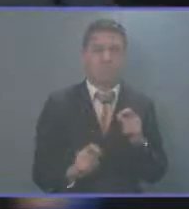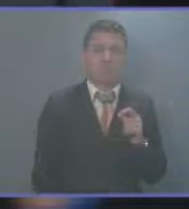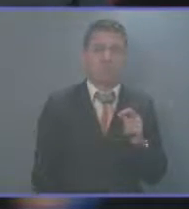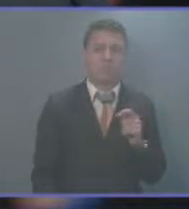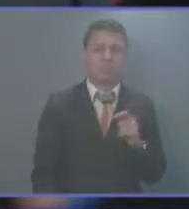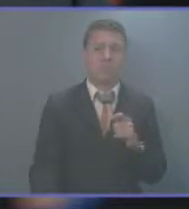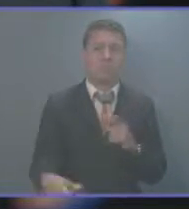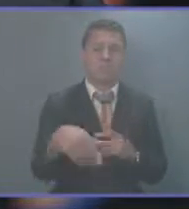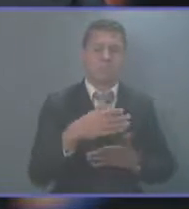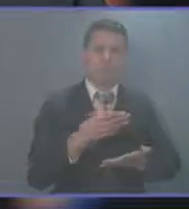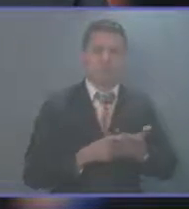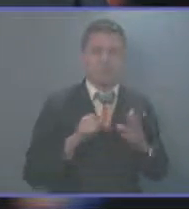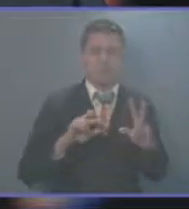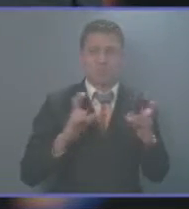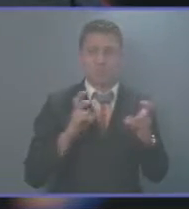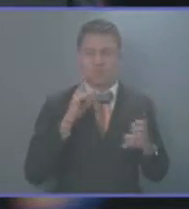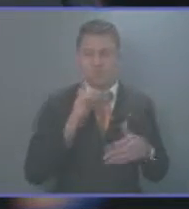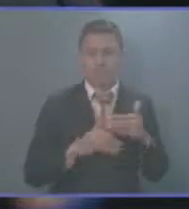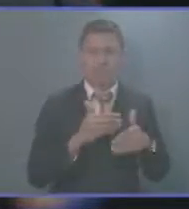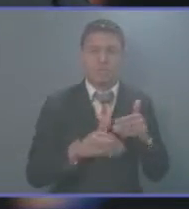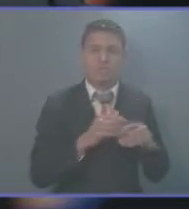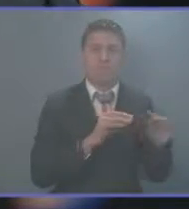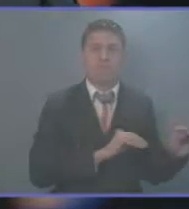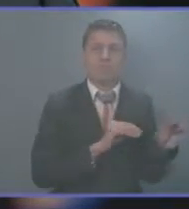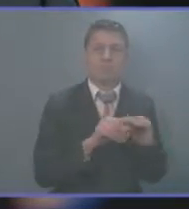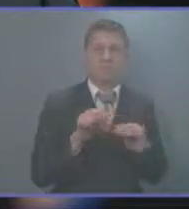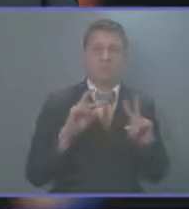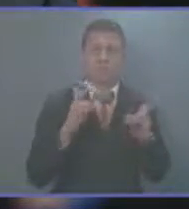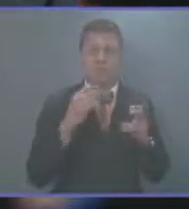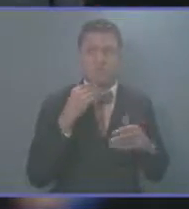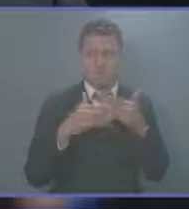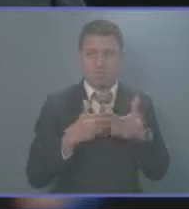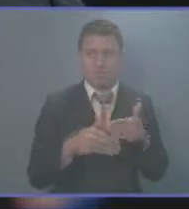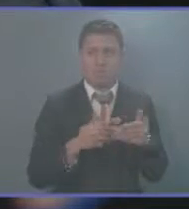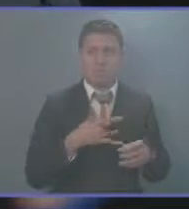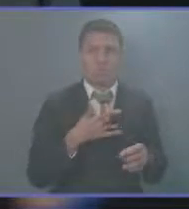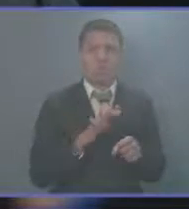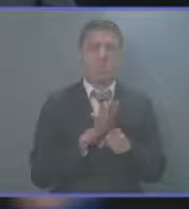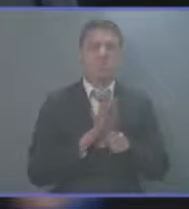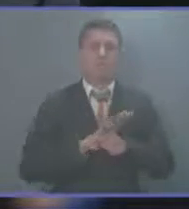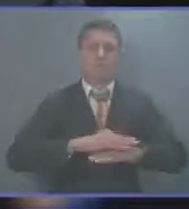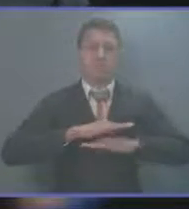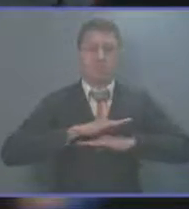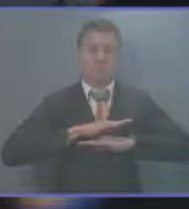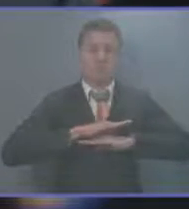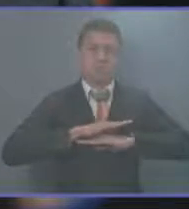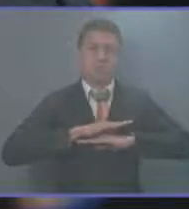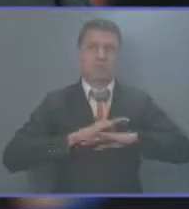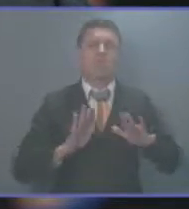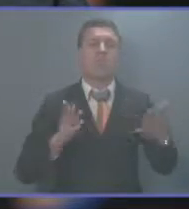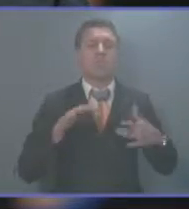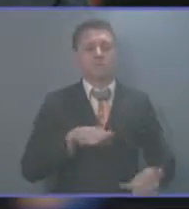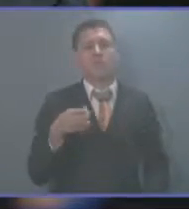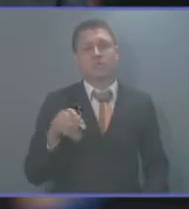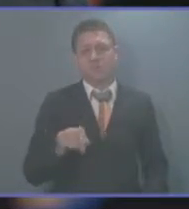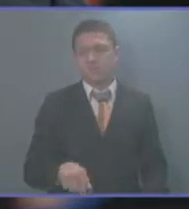Dios, al final de todo este proceso, realmente nos sentimos satisfechos de cómo van a utilizarse